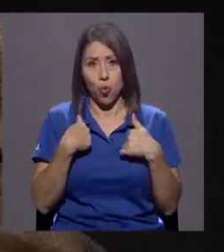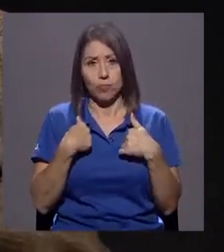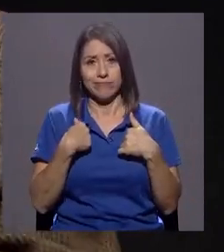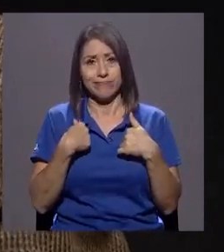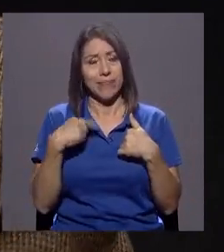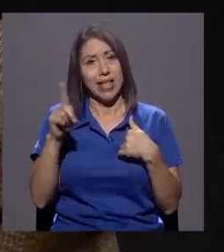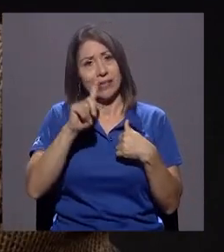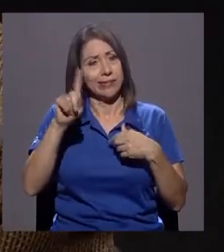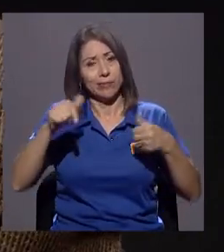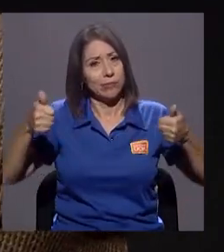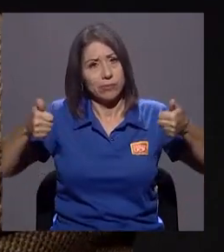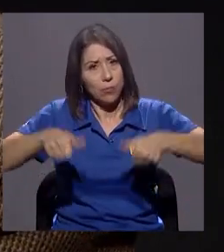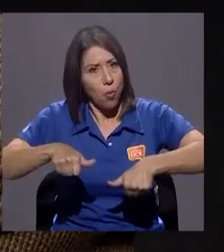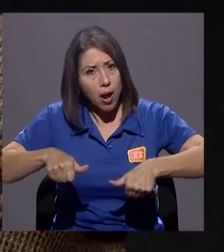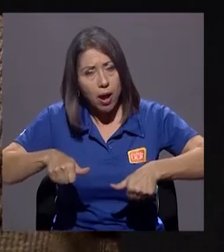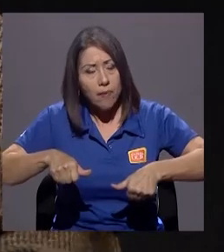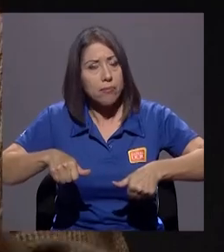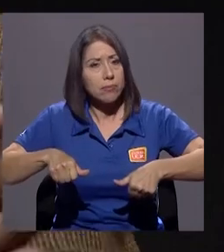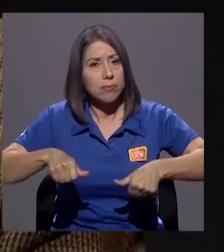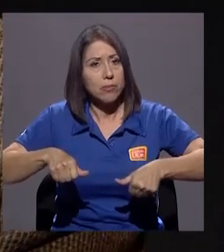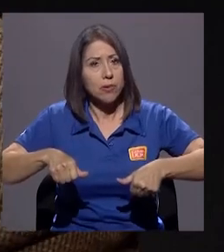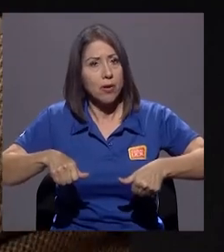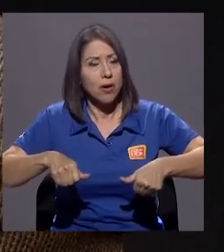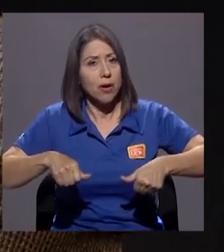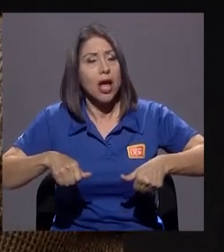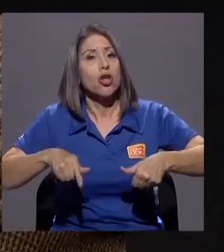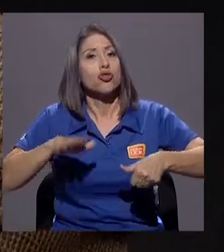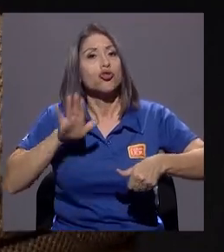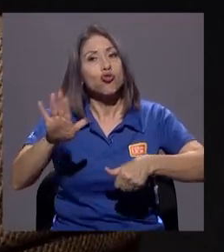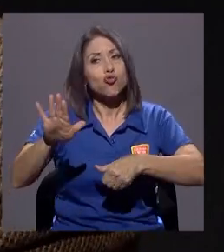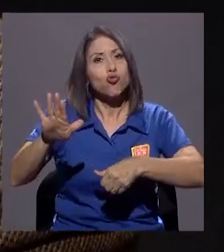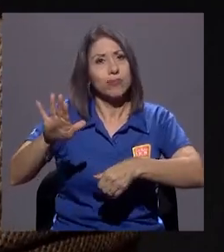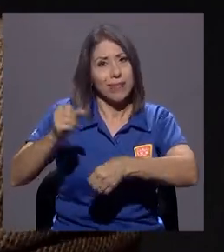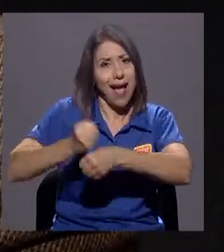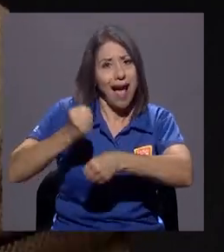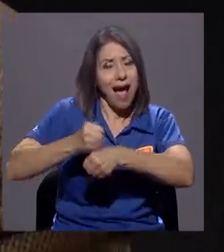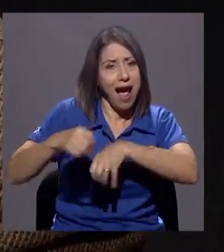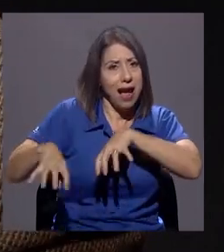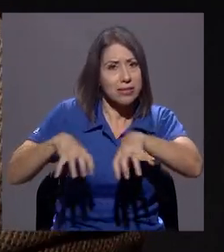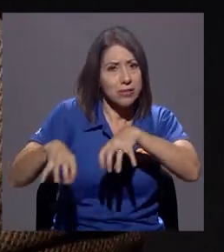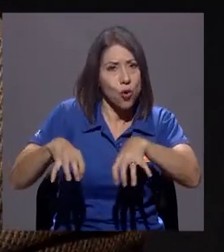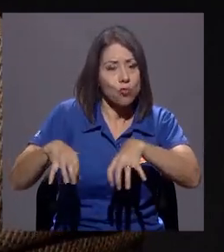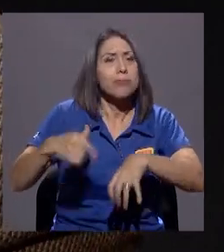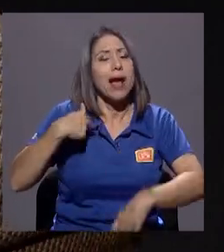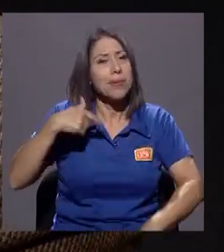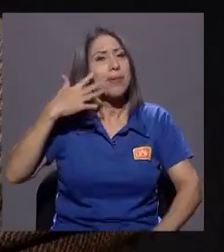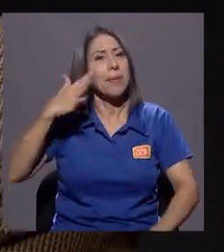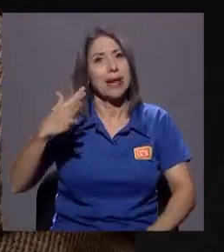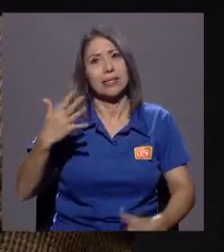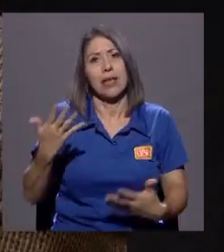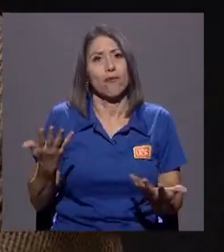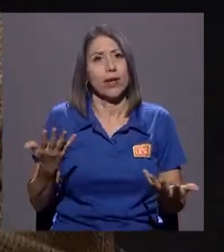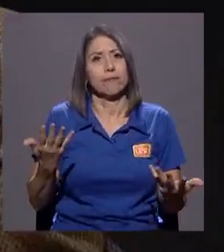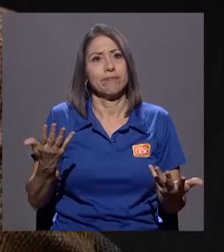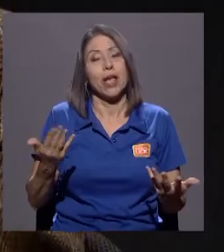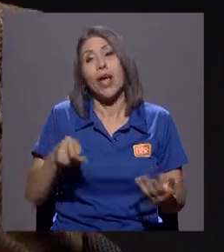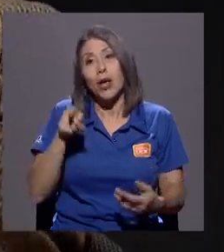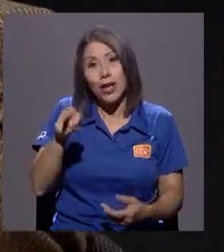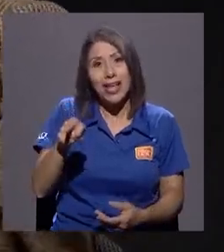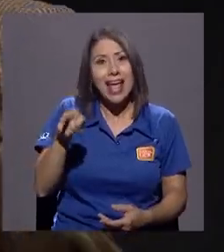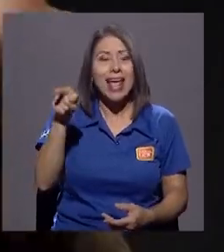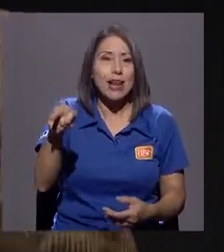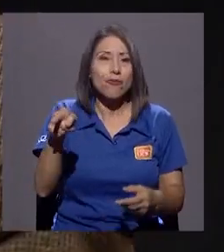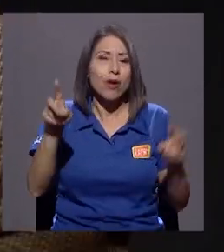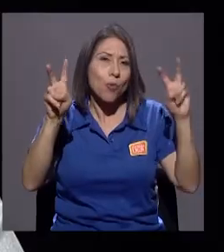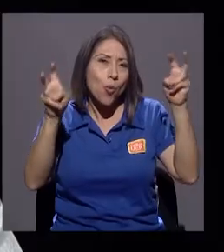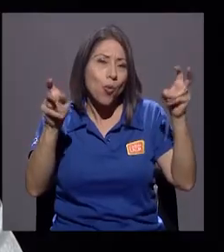desapruebo totalmente su acción por supuesto me parece que fue una y si vamos que se convirtió